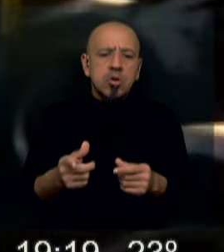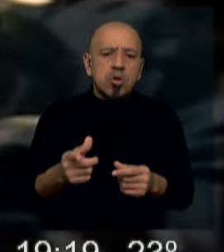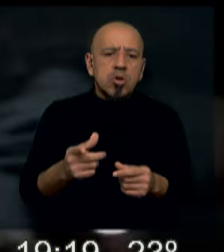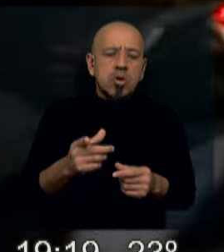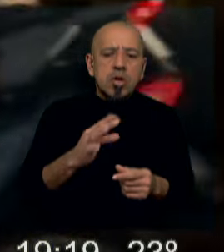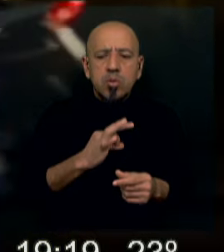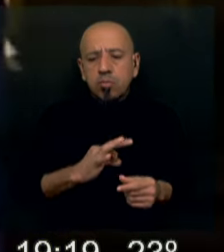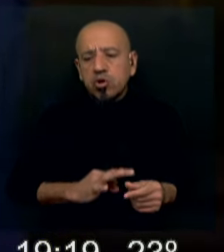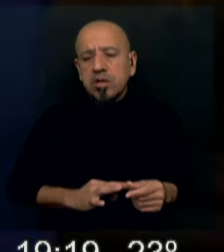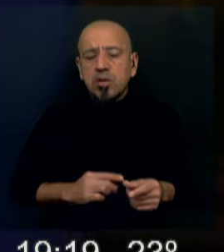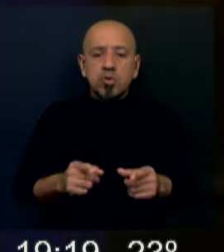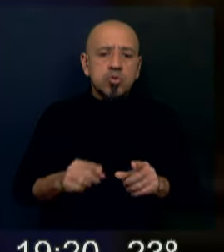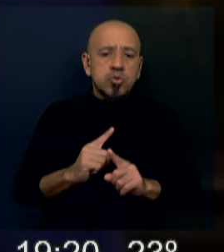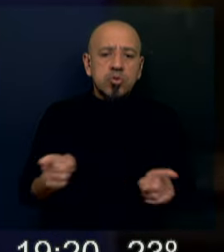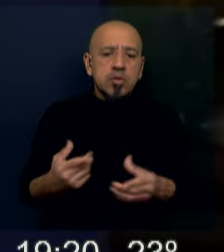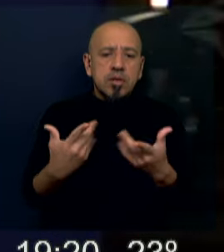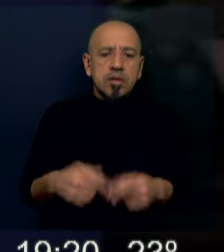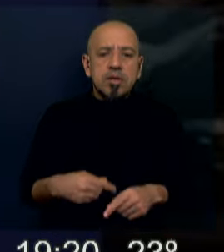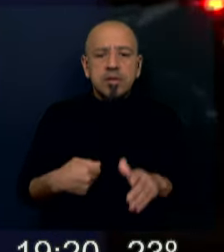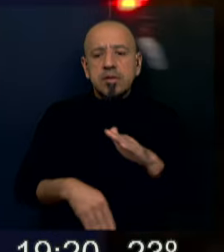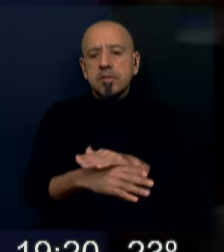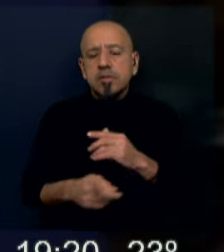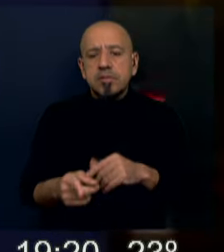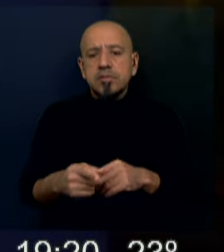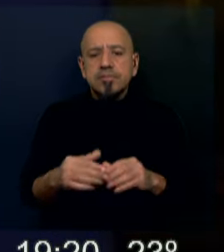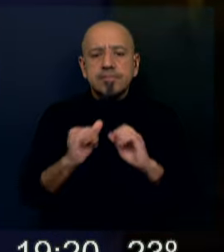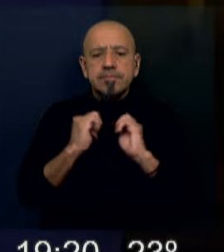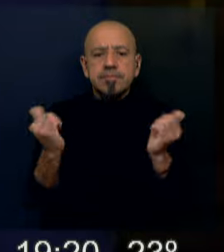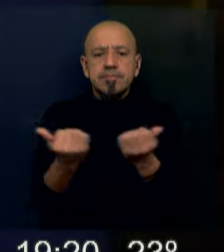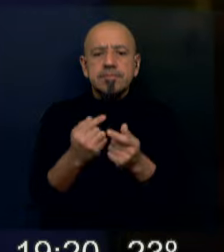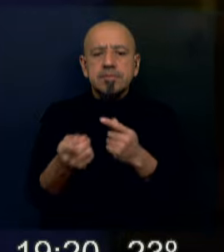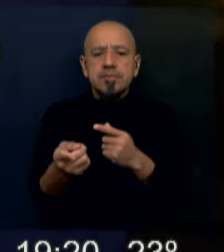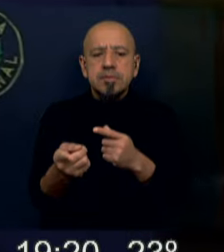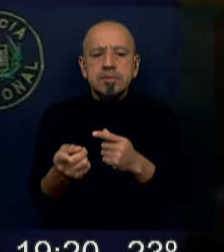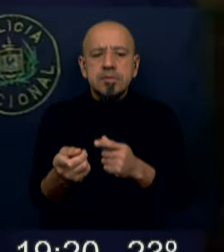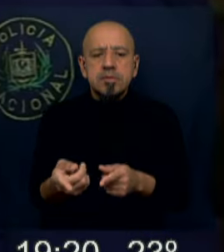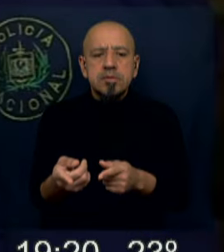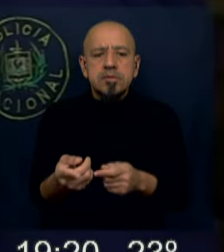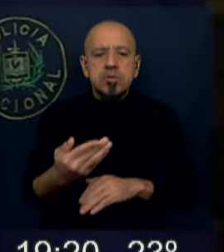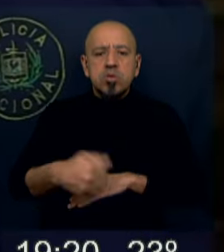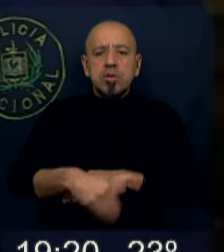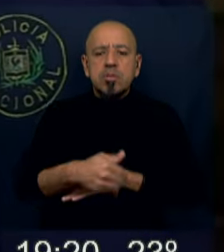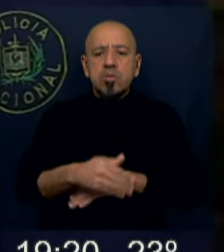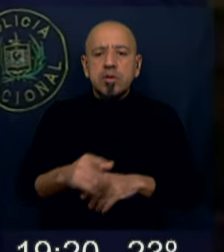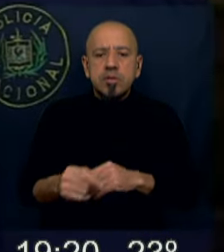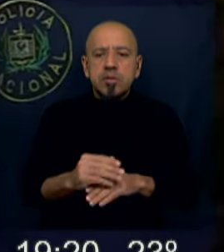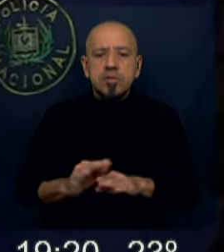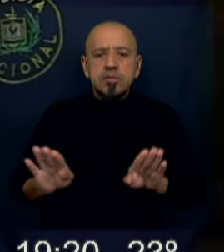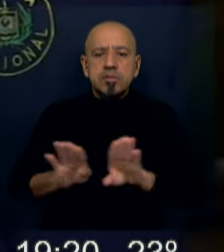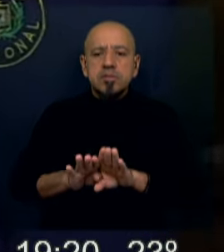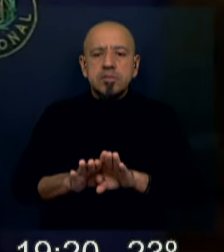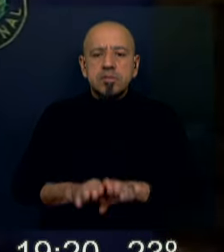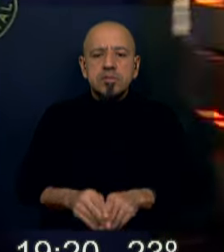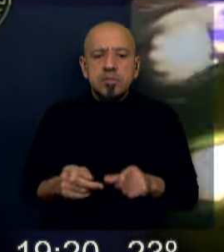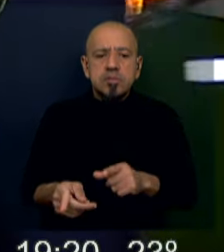que, bueno, querían igualmente salir del estadio, accedieron a una puerta que aparentemente no estaba habilitada, a la cual lograron